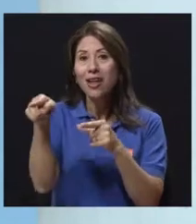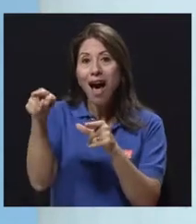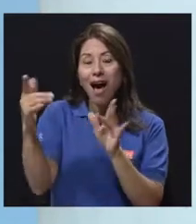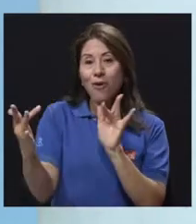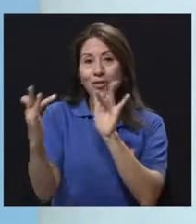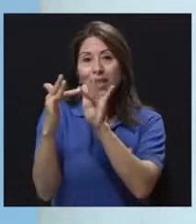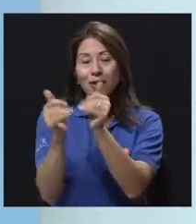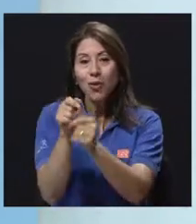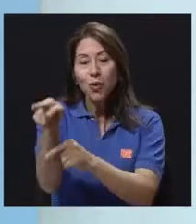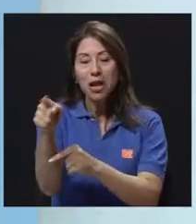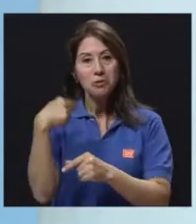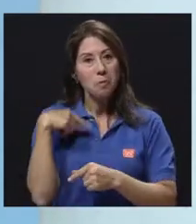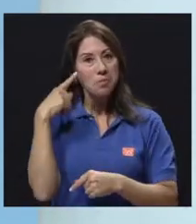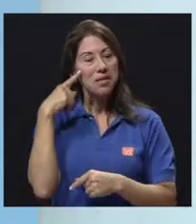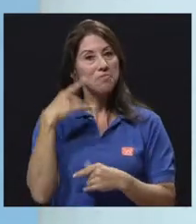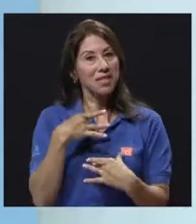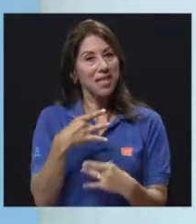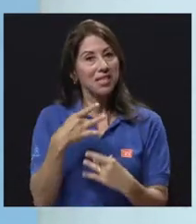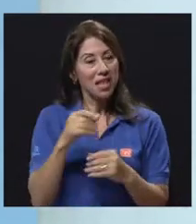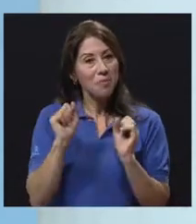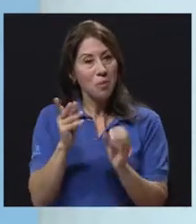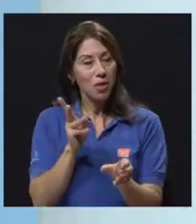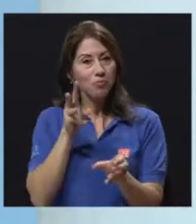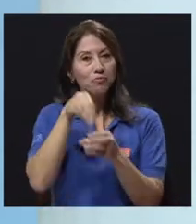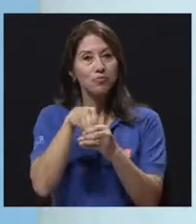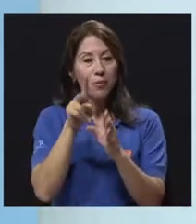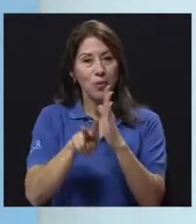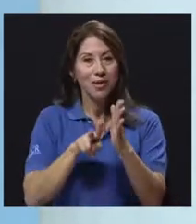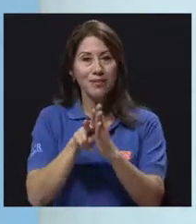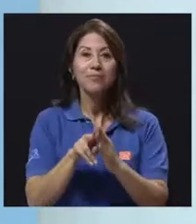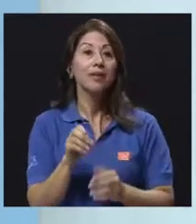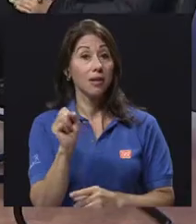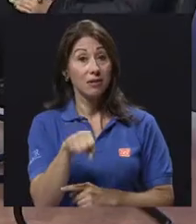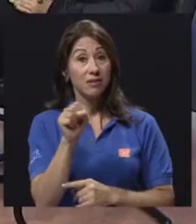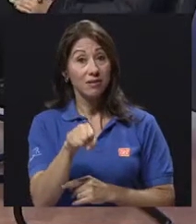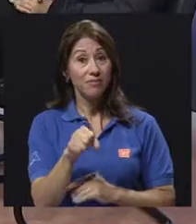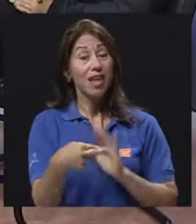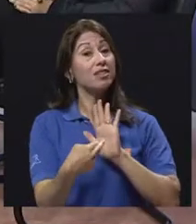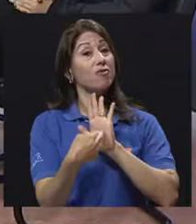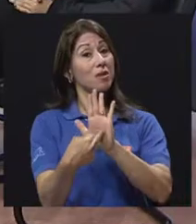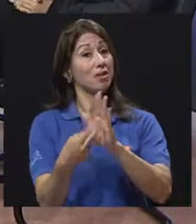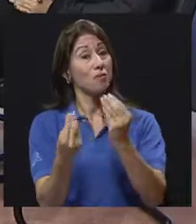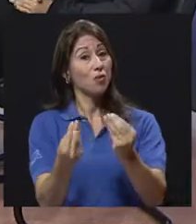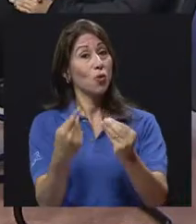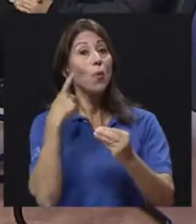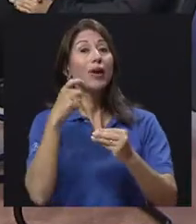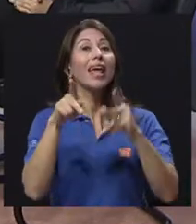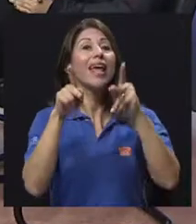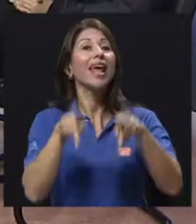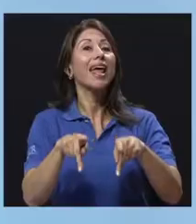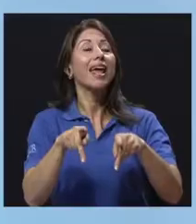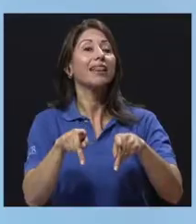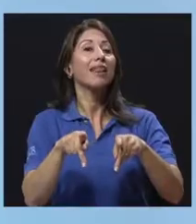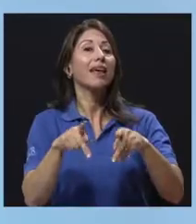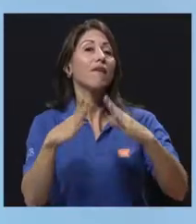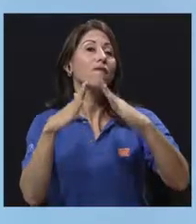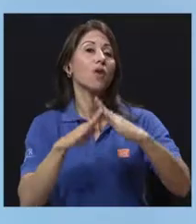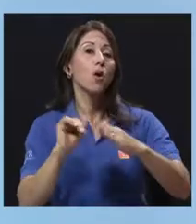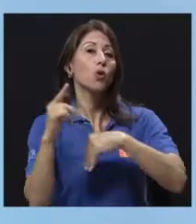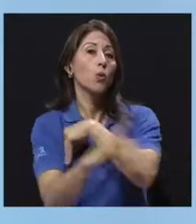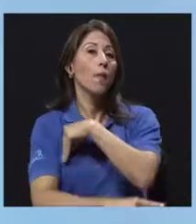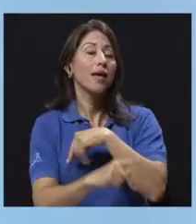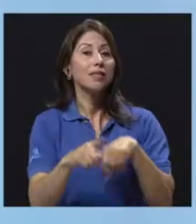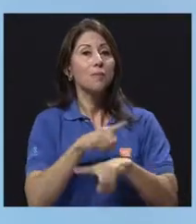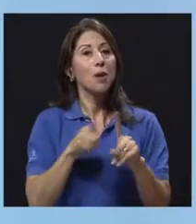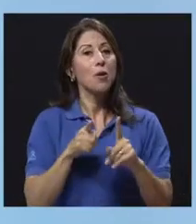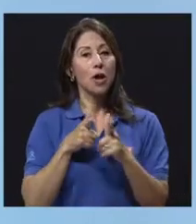dijimos, de este es un caso también que sería muy bonito para documentar y por eso nos apuntó. Que es muy representativo porque es de gente que vive fuera, pero que corre